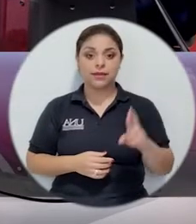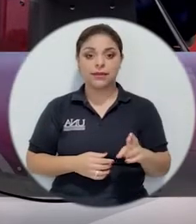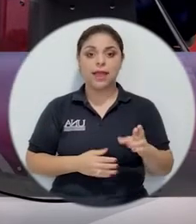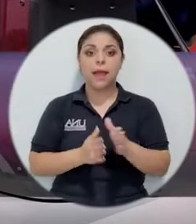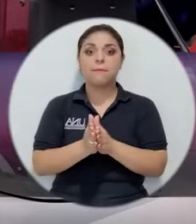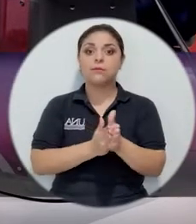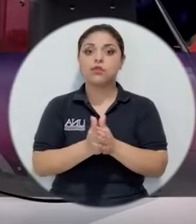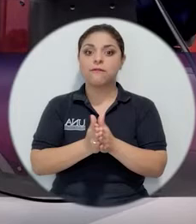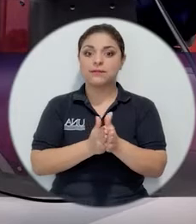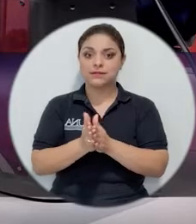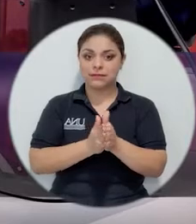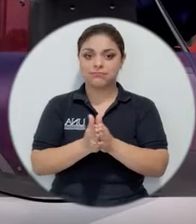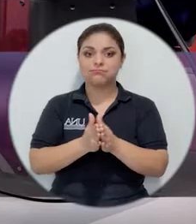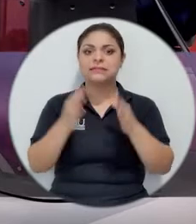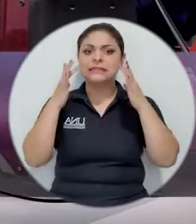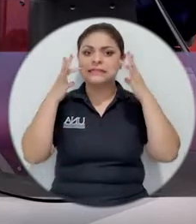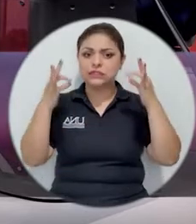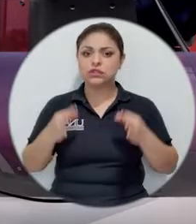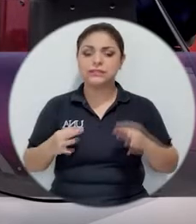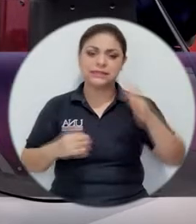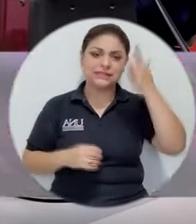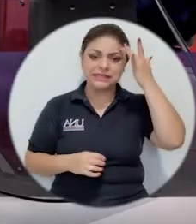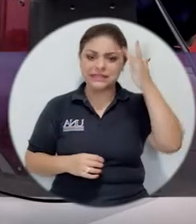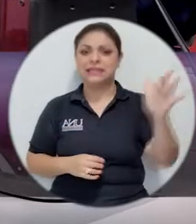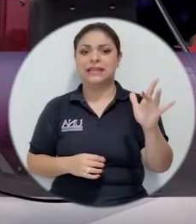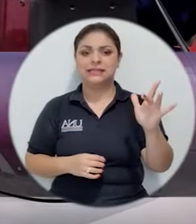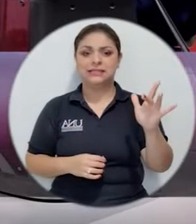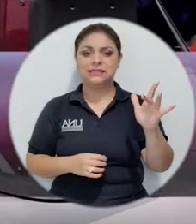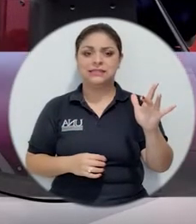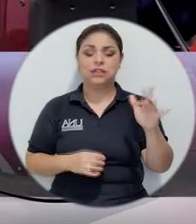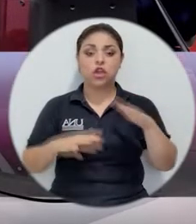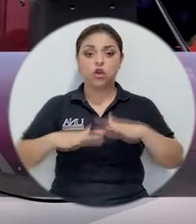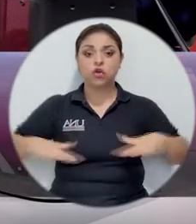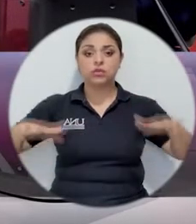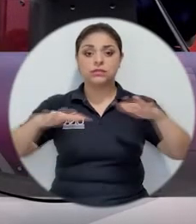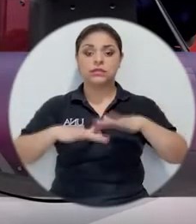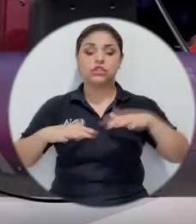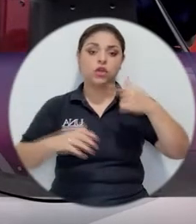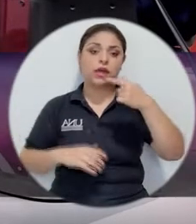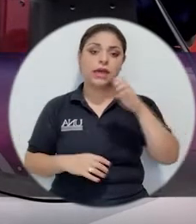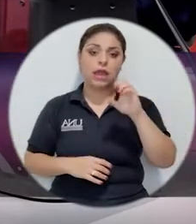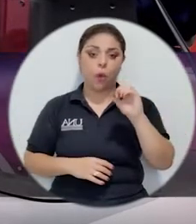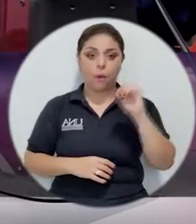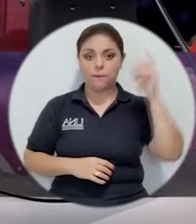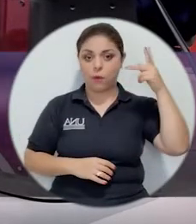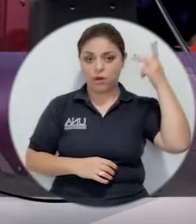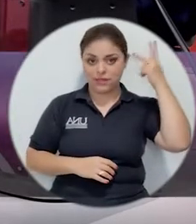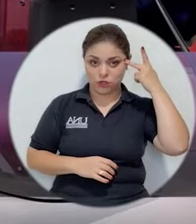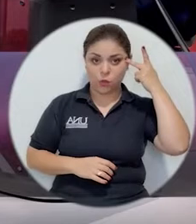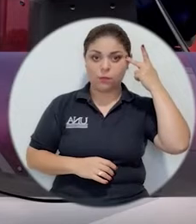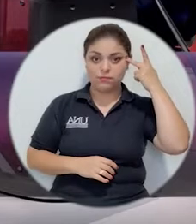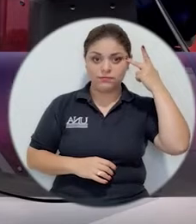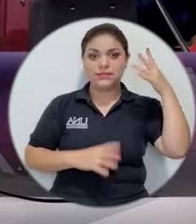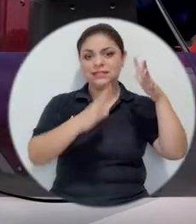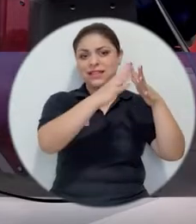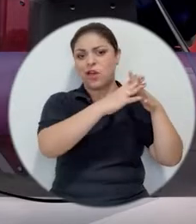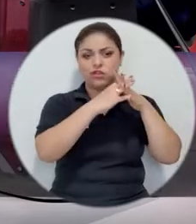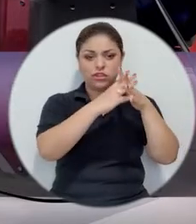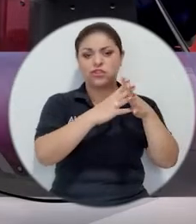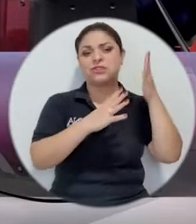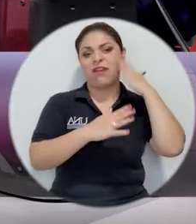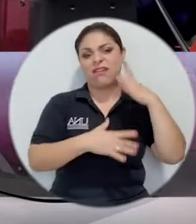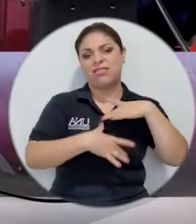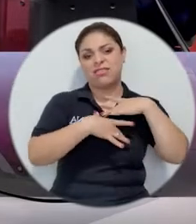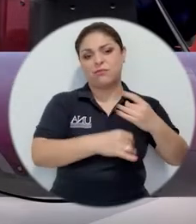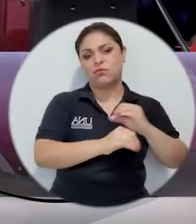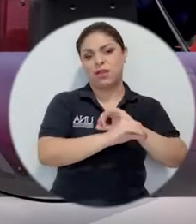aprovecha o al menos toma decisiones inteligentes a partir del contexto geopolítico donde Estados Unidos tiene intereses muy claros,